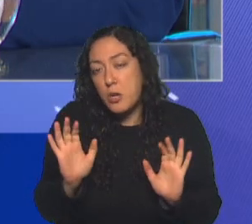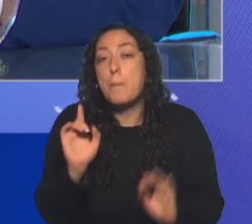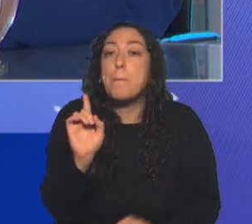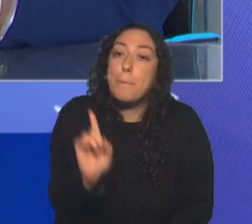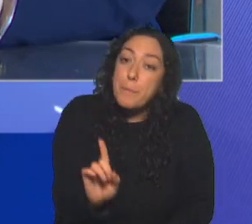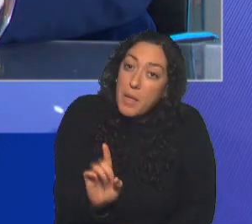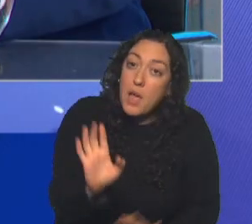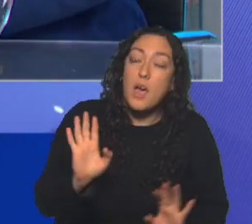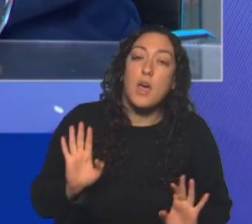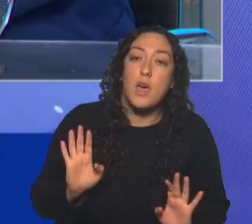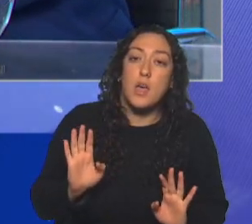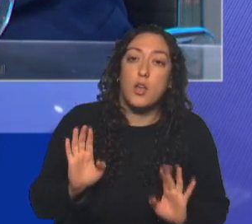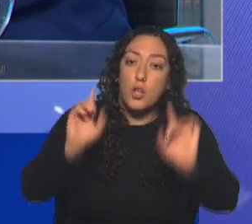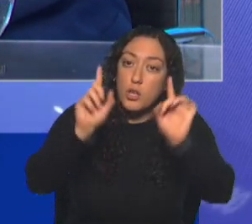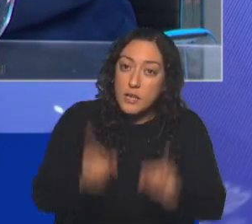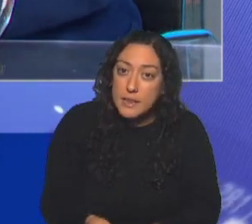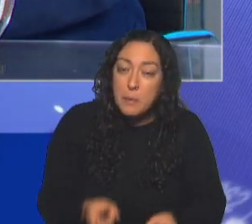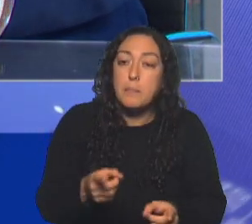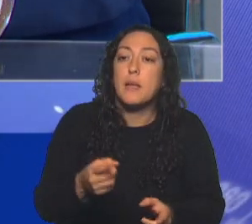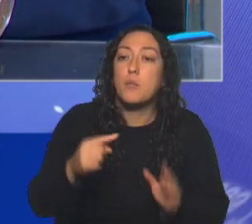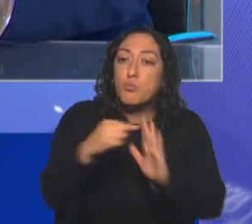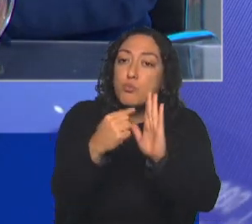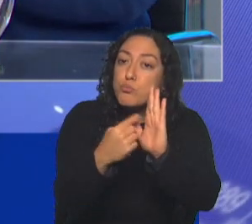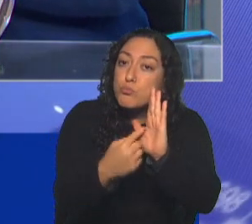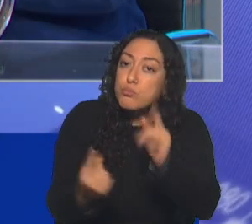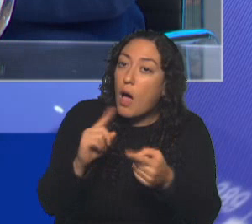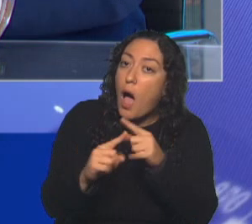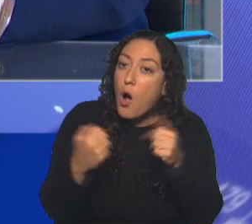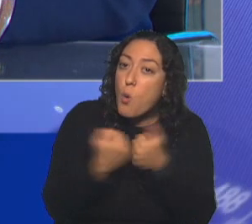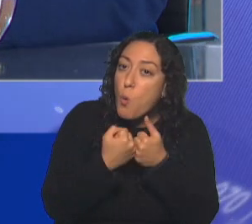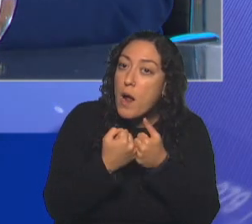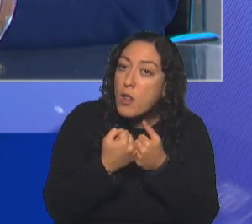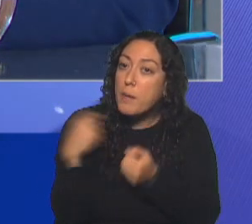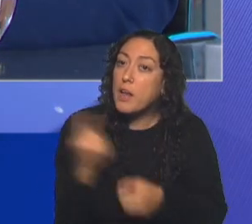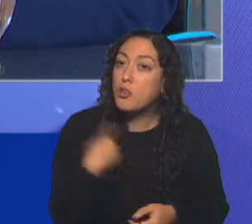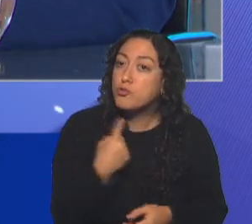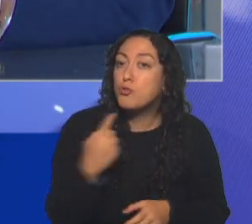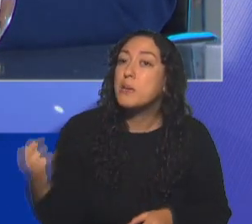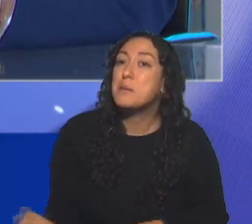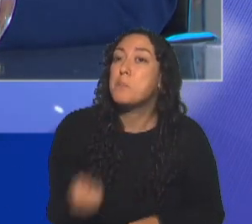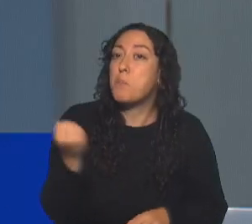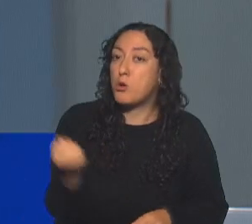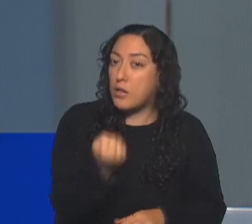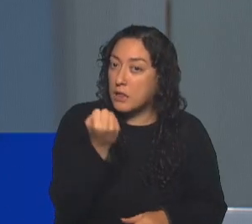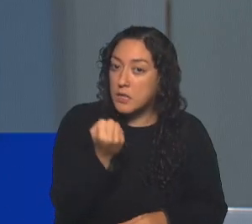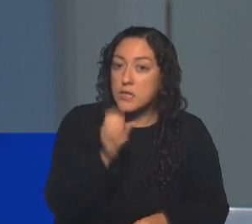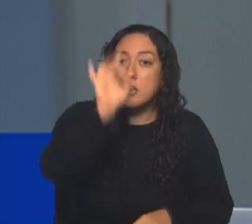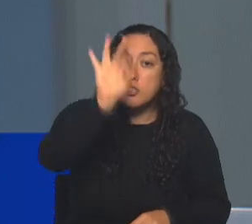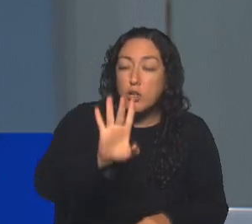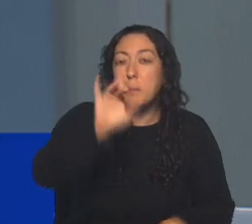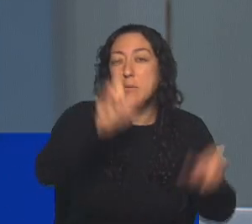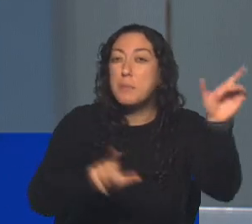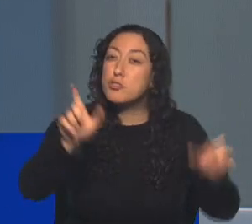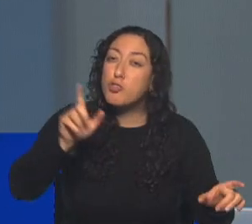pero también nos tenemos que poner de acuerdo en esto que para nosotros es importante. ¿Pero alcanza solo con los